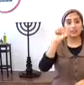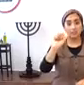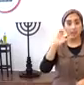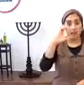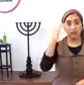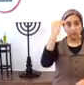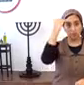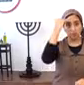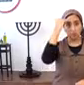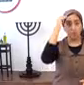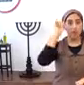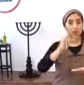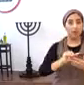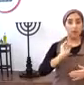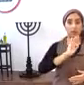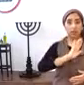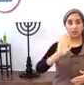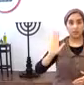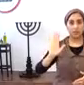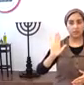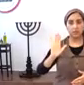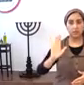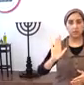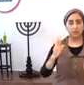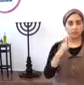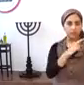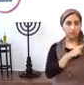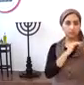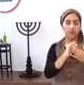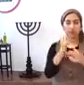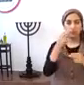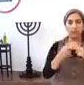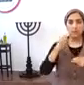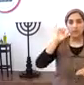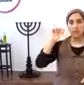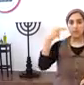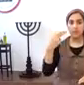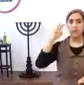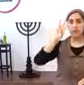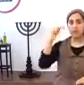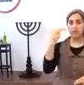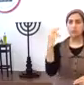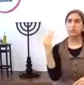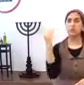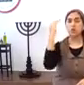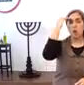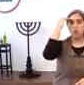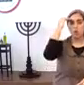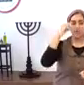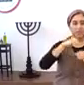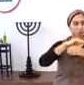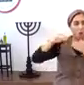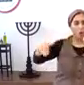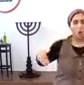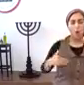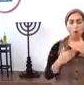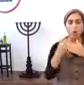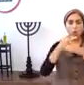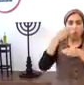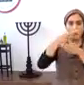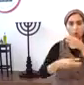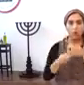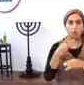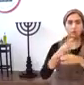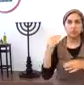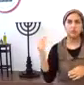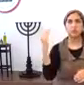Isaac sabía que su misión de él era que el nombre de Yahweh fuera conocido en todo el mundo,